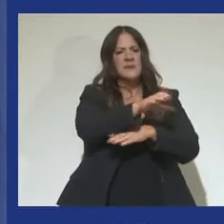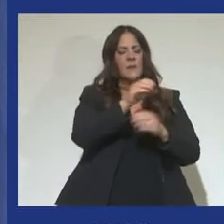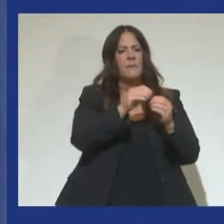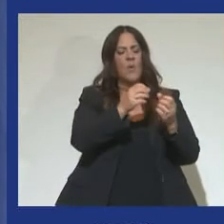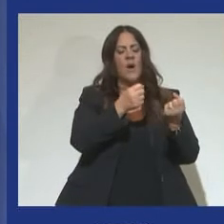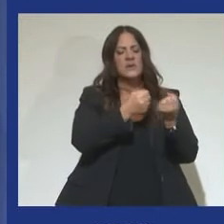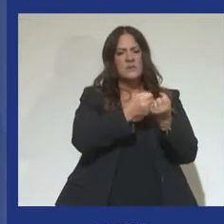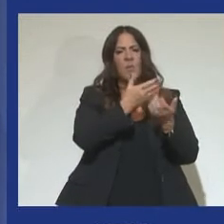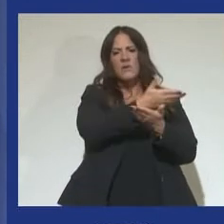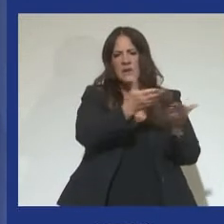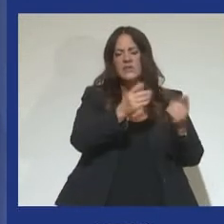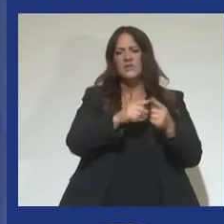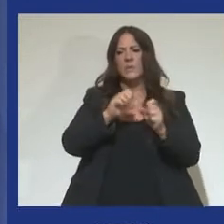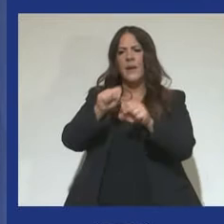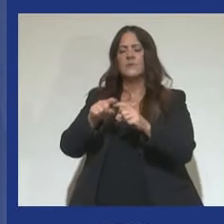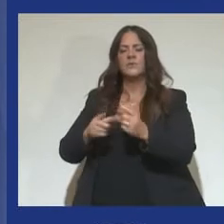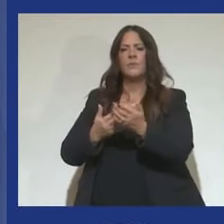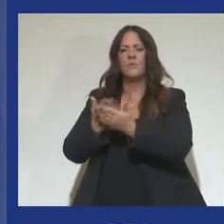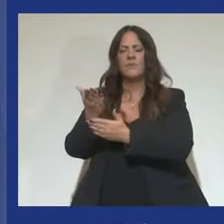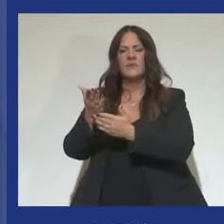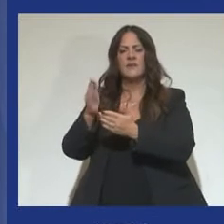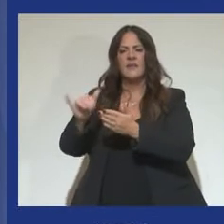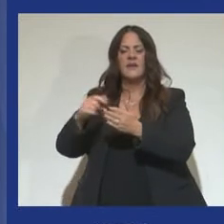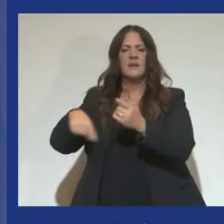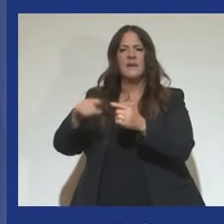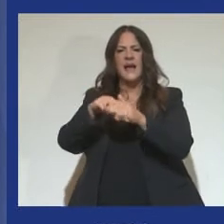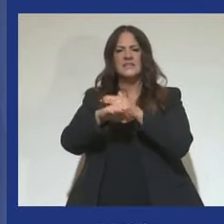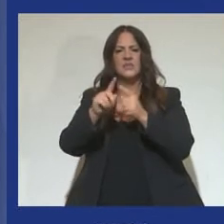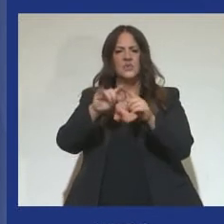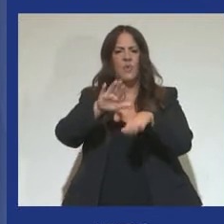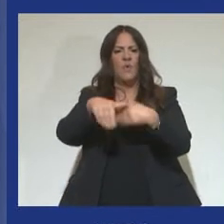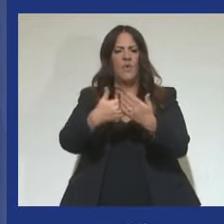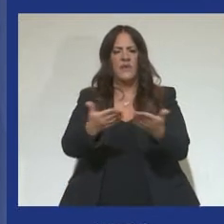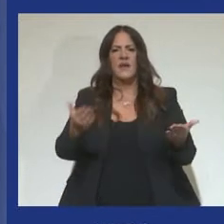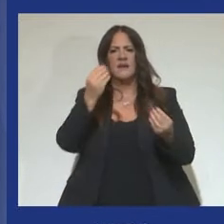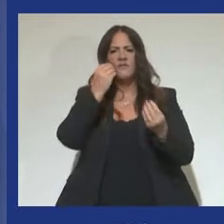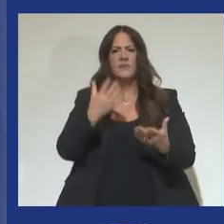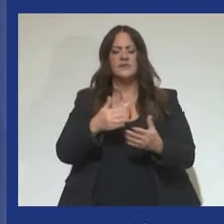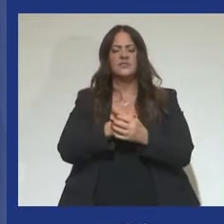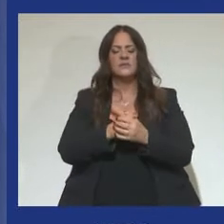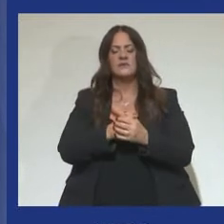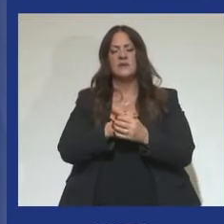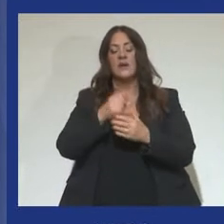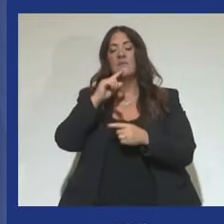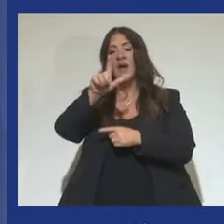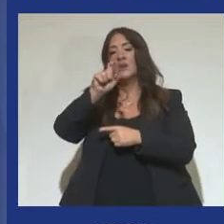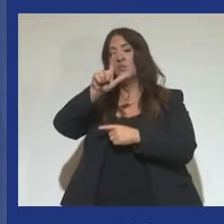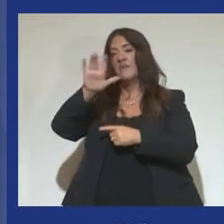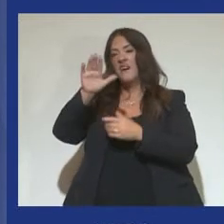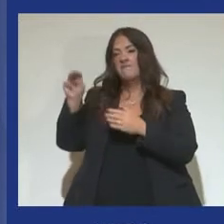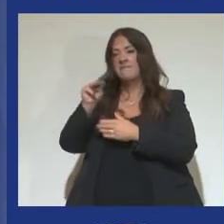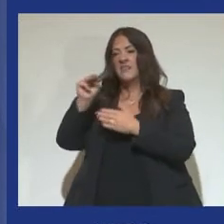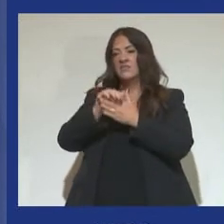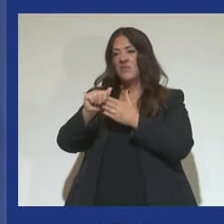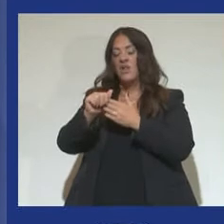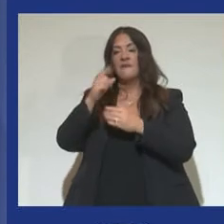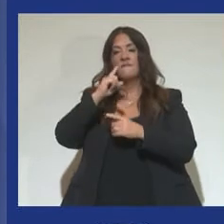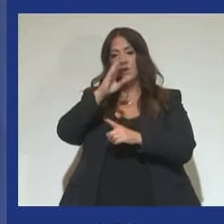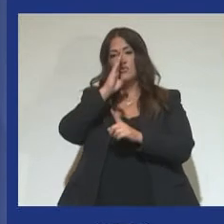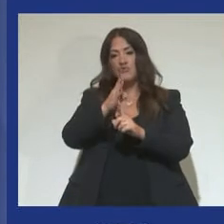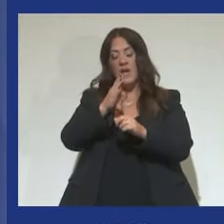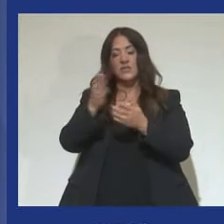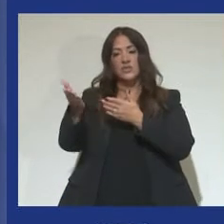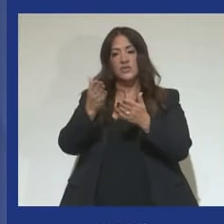documentación en el estado de california hace unos cuantos meses a través de un esfuerzo sin precedentes de proporcionar 120 millones de dólares directamente como